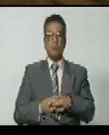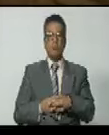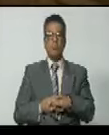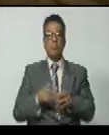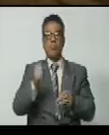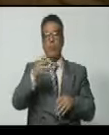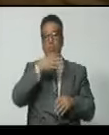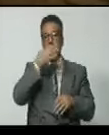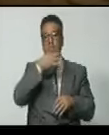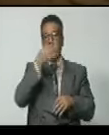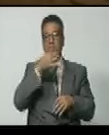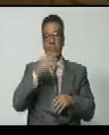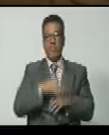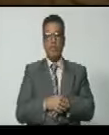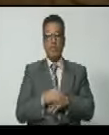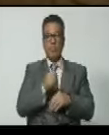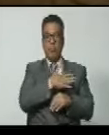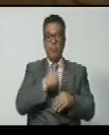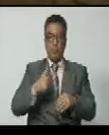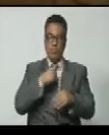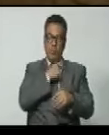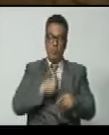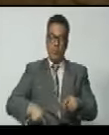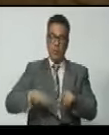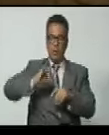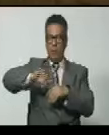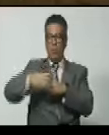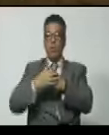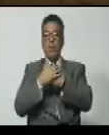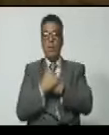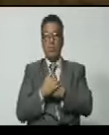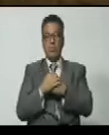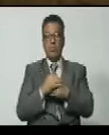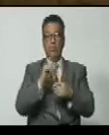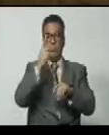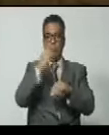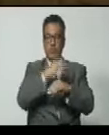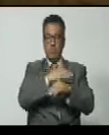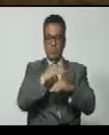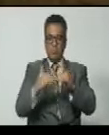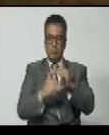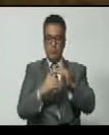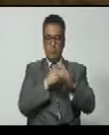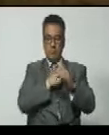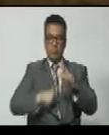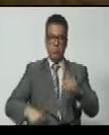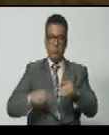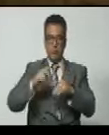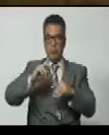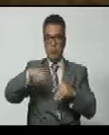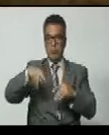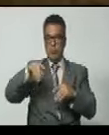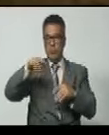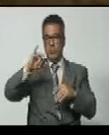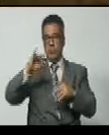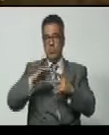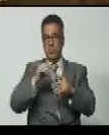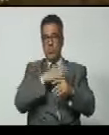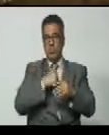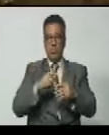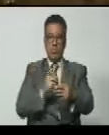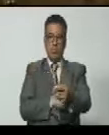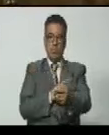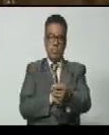Muy buenas tardes, querido presidente Jorge Rodríguez, querido primer vicepresidente Pedro Infante, querida